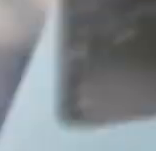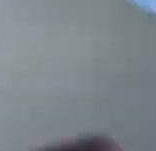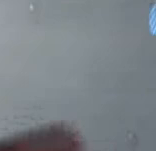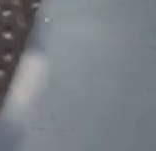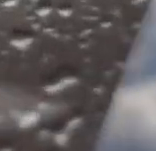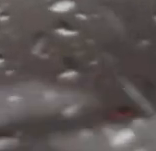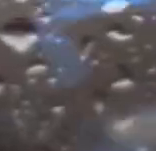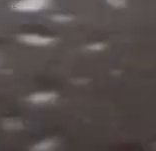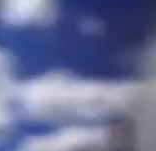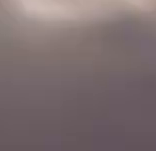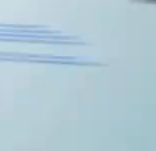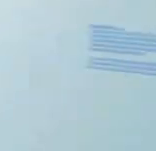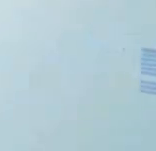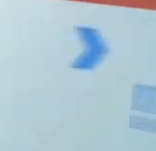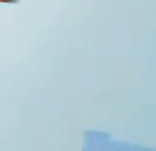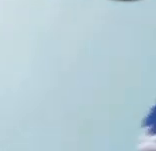¡Gracias!